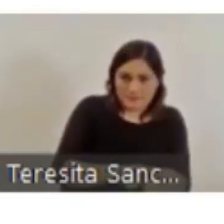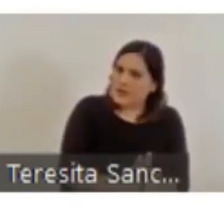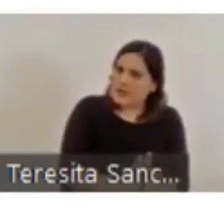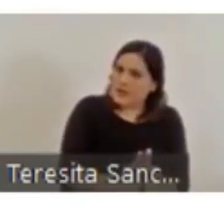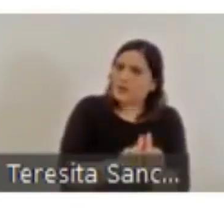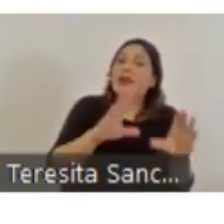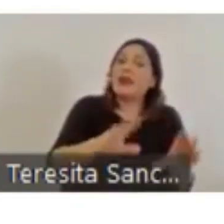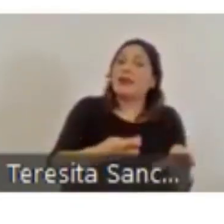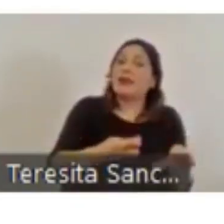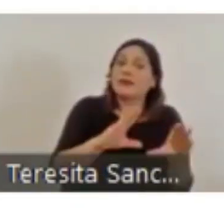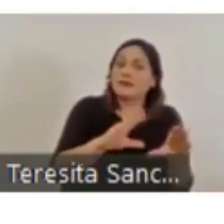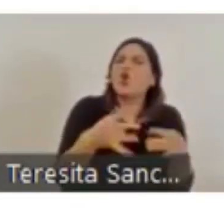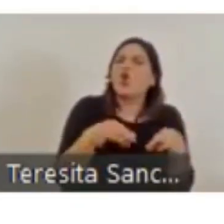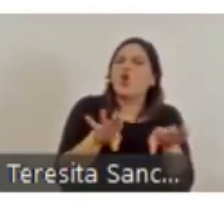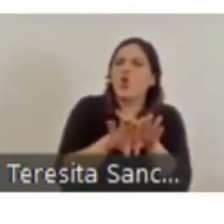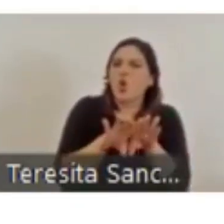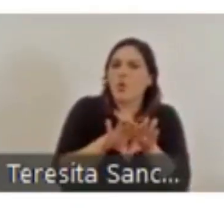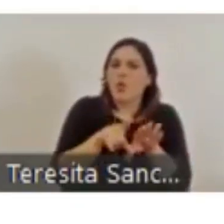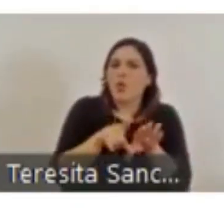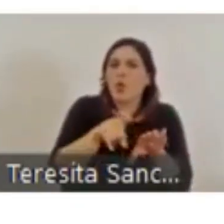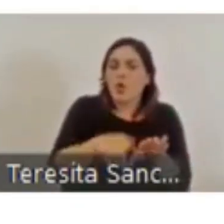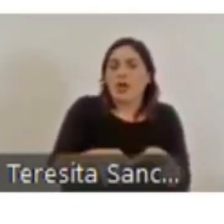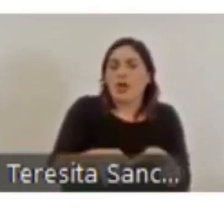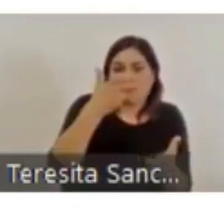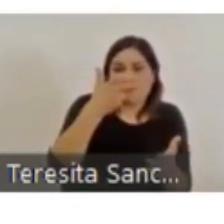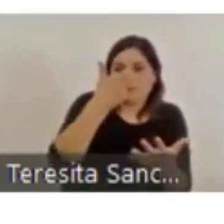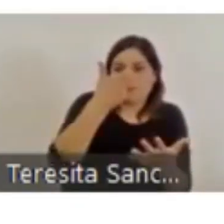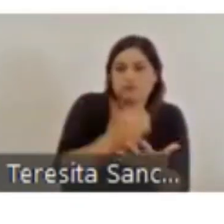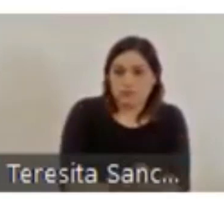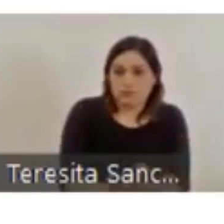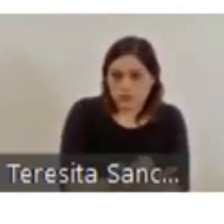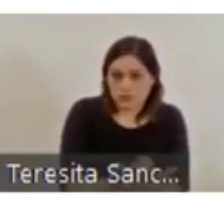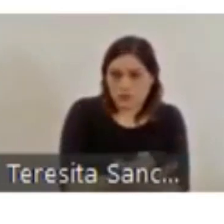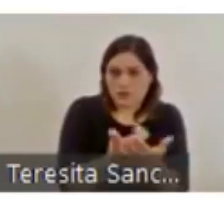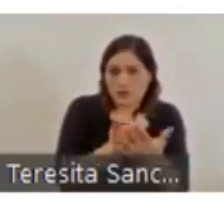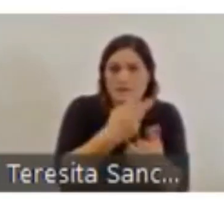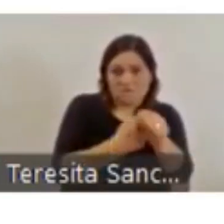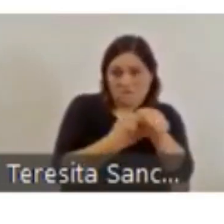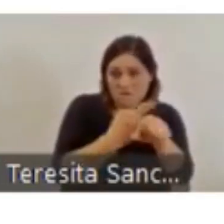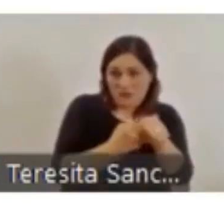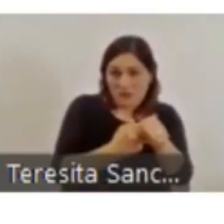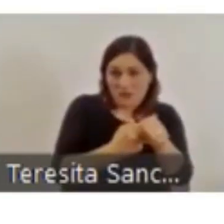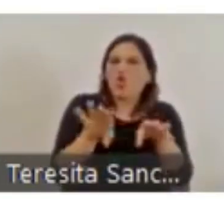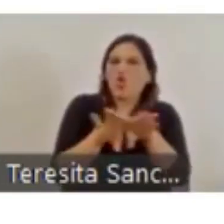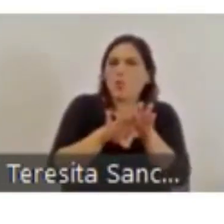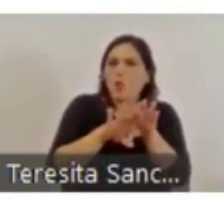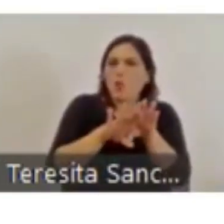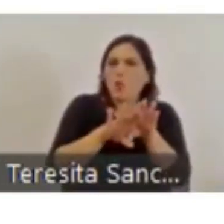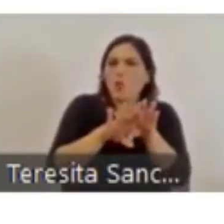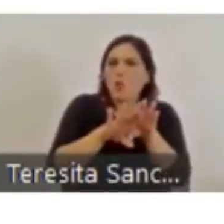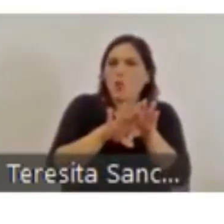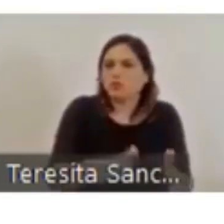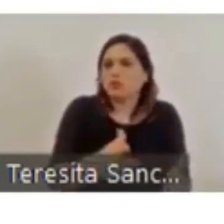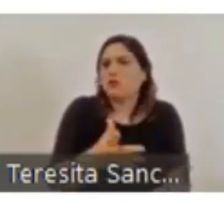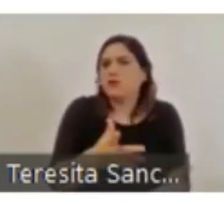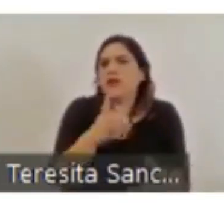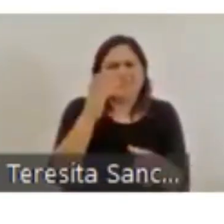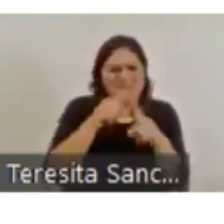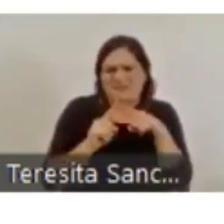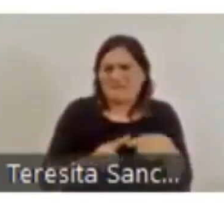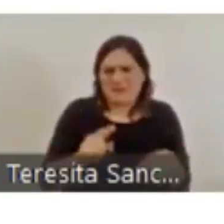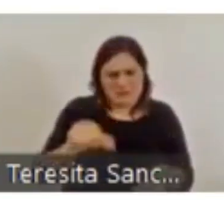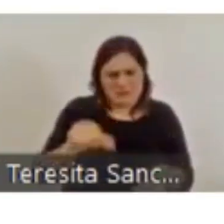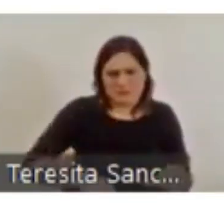RCP a la mascota, y bueno, pues es una experiencia por demás maravillosa, ¿no? Entonces